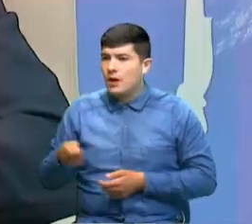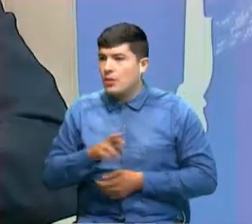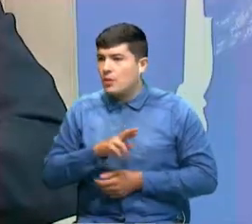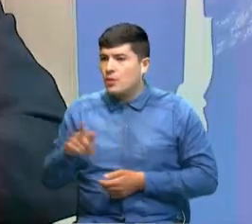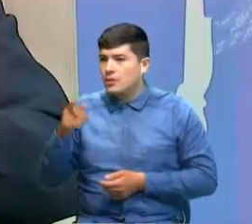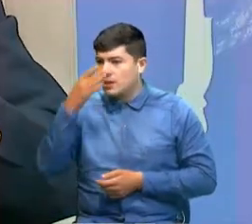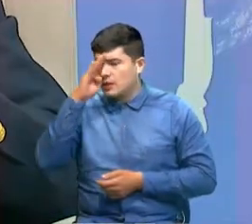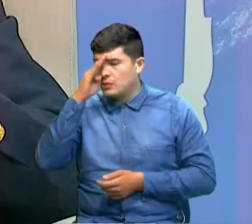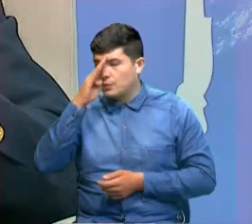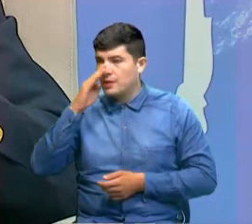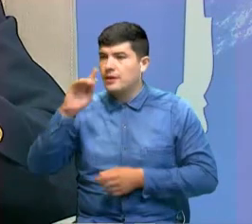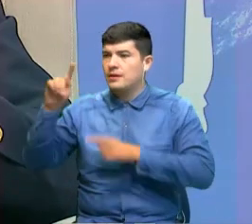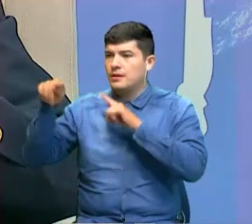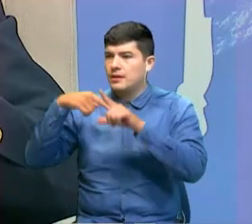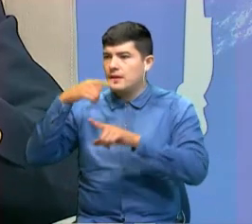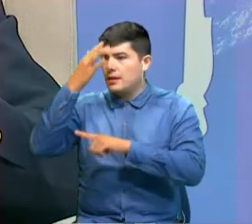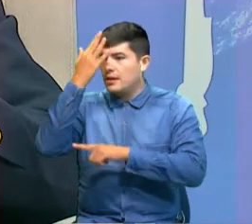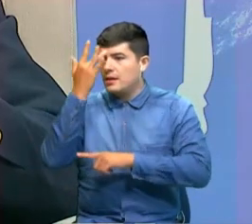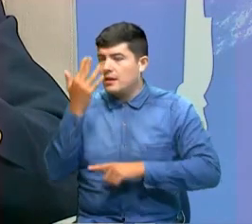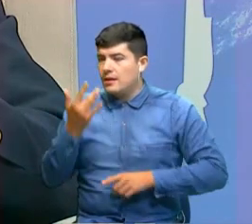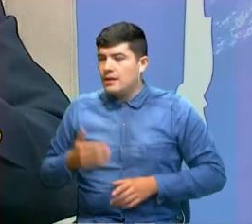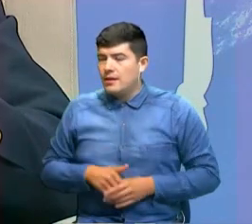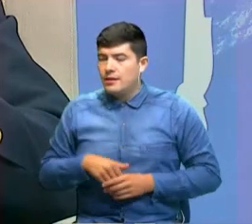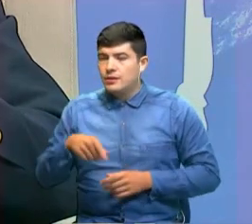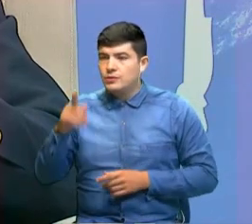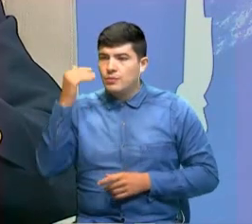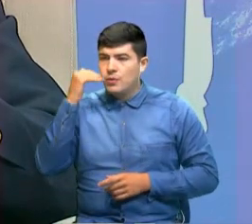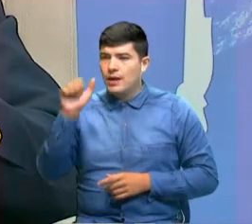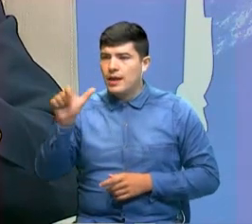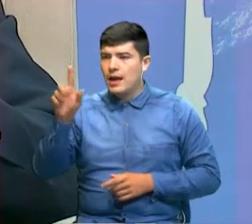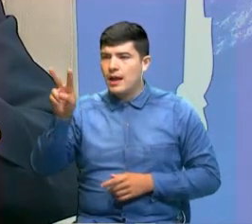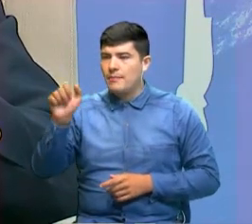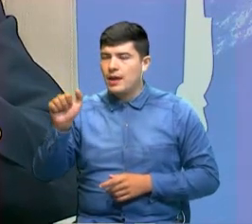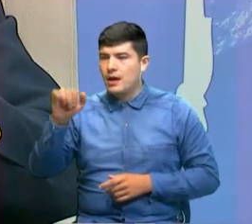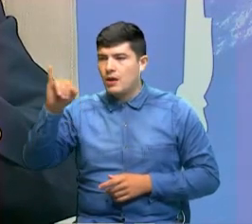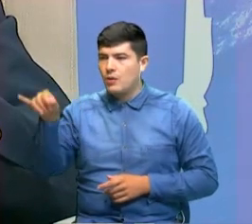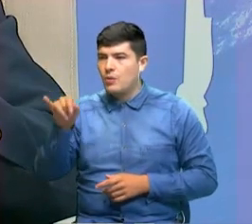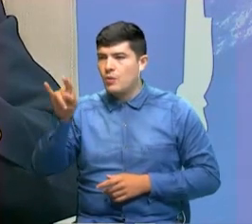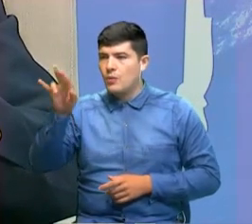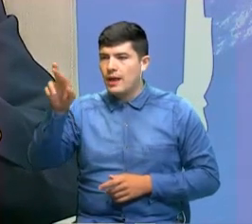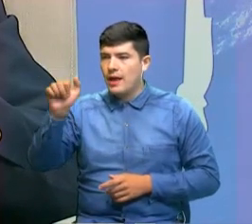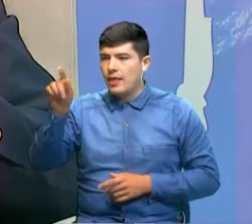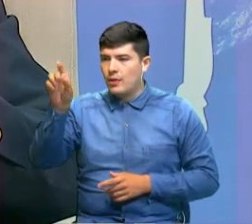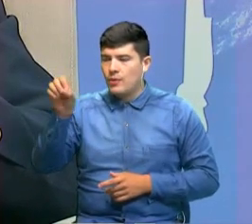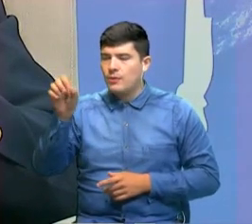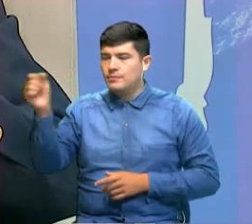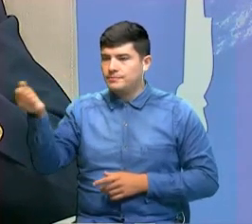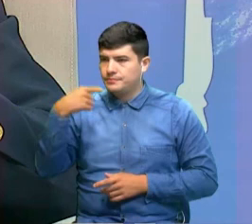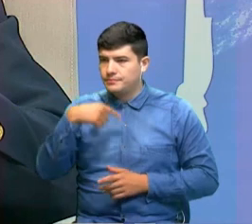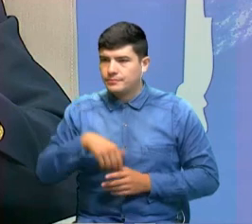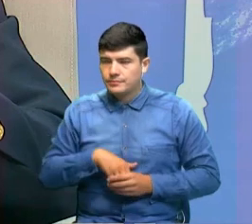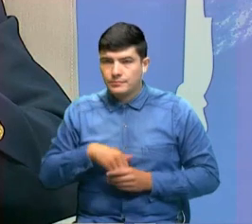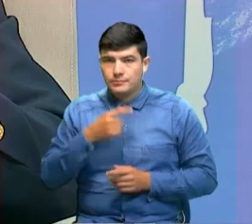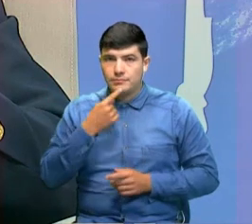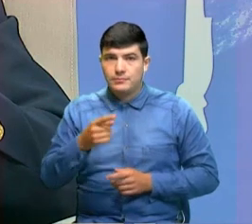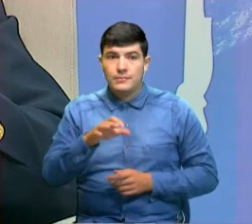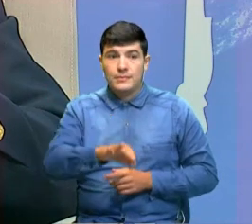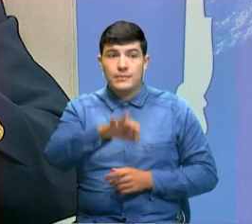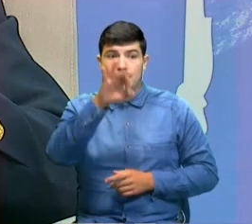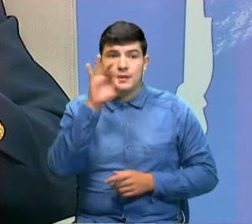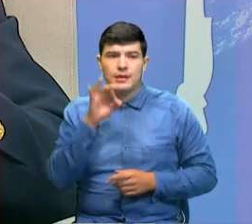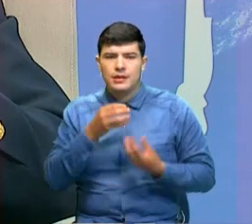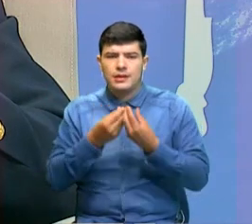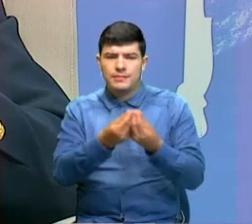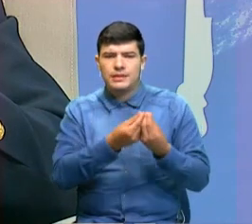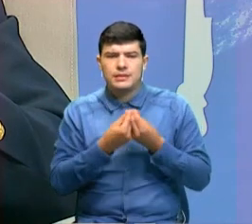inquietud a través de Facebook. La señora Alba Jurado nos dice lo siguiente. Al elegir los representantes del Consejo